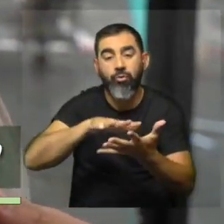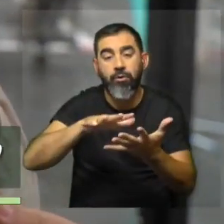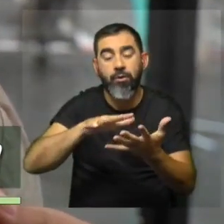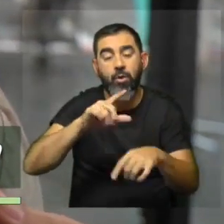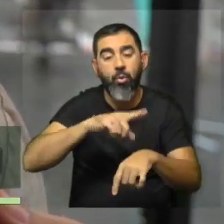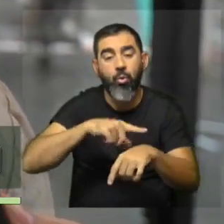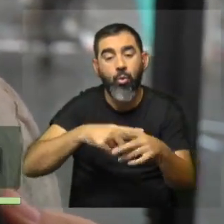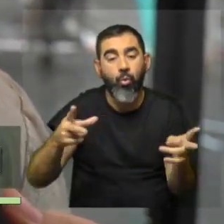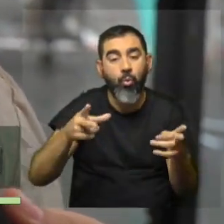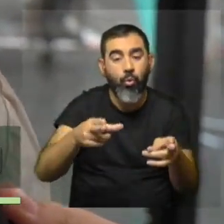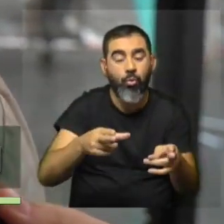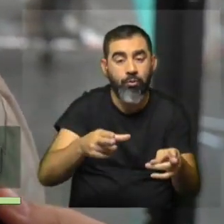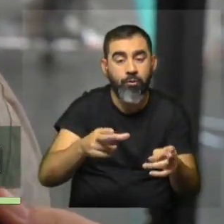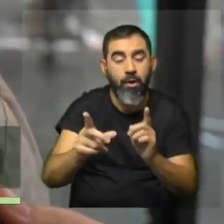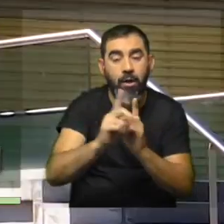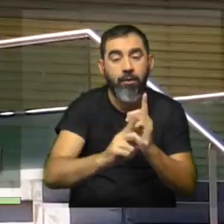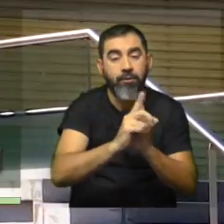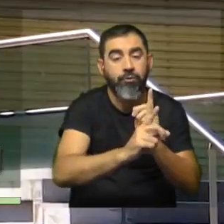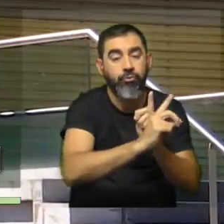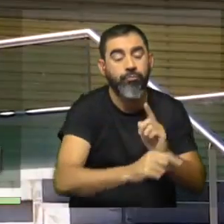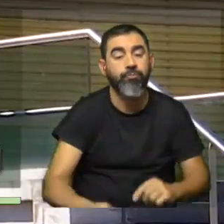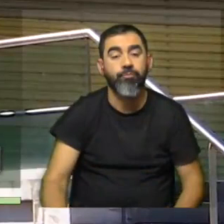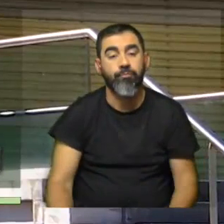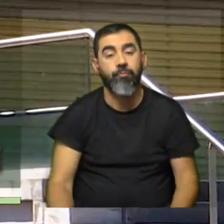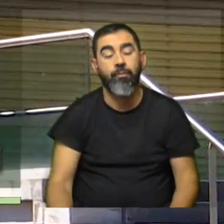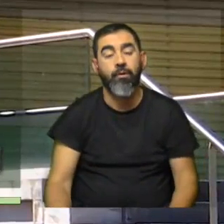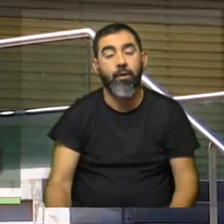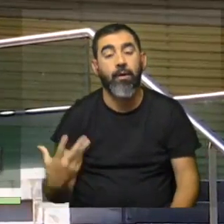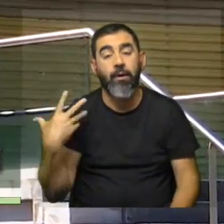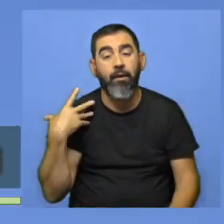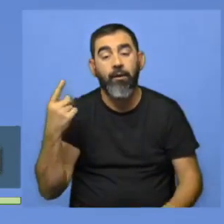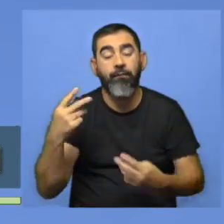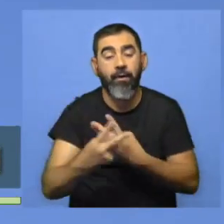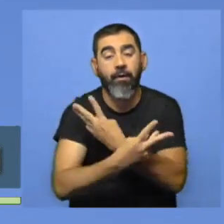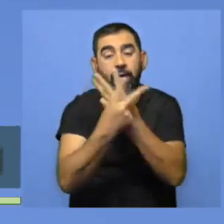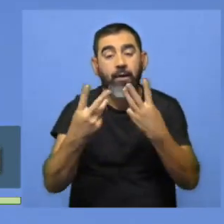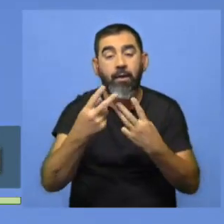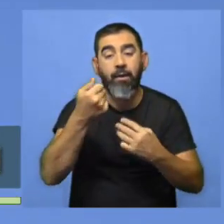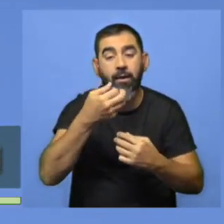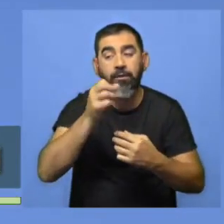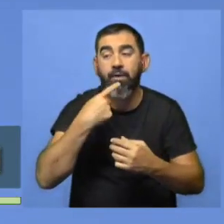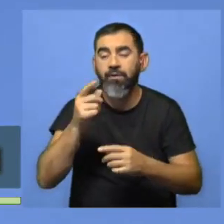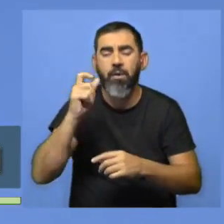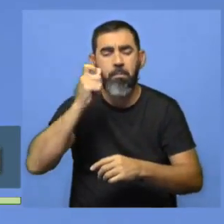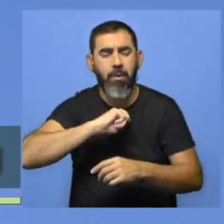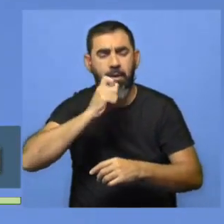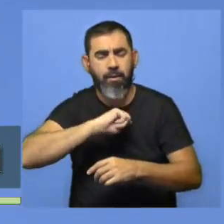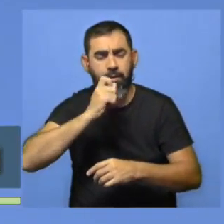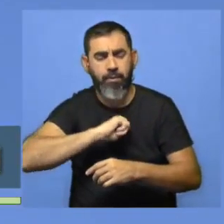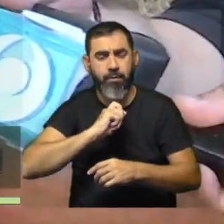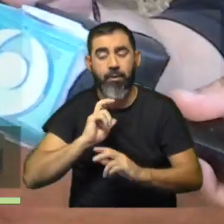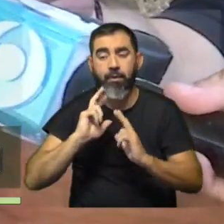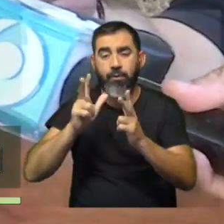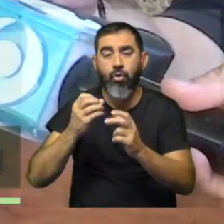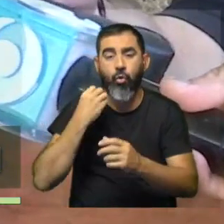visto retraídas su atención en salud. El gerente general de ACE, Eduardo Henderson, había desmentido tal información y estableció